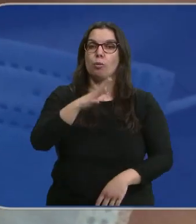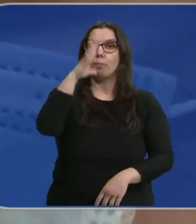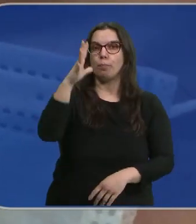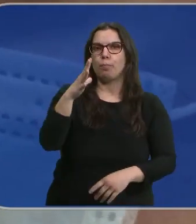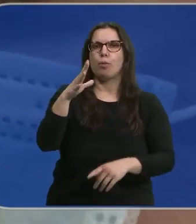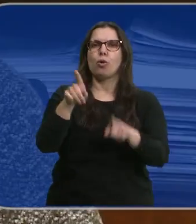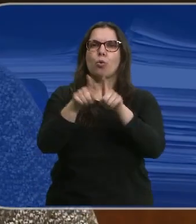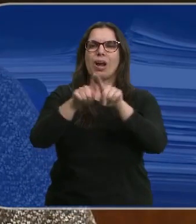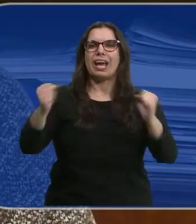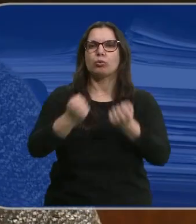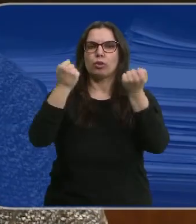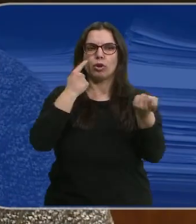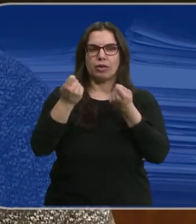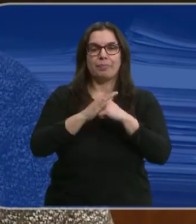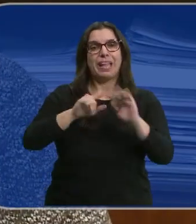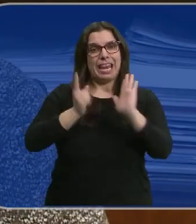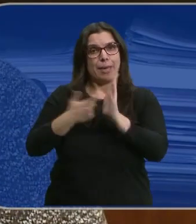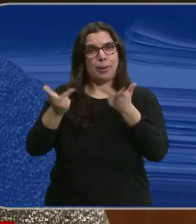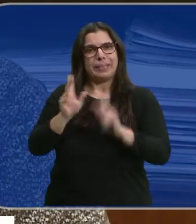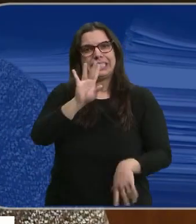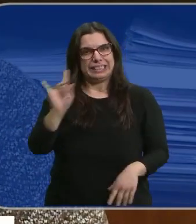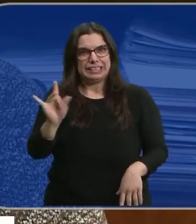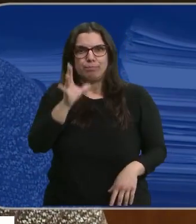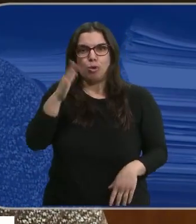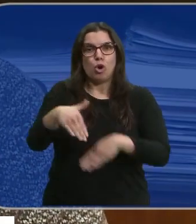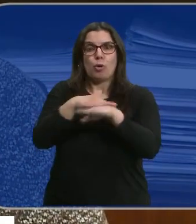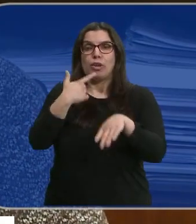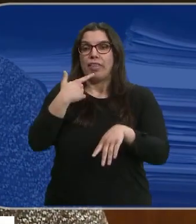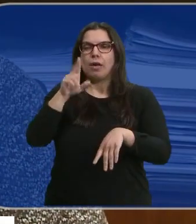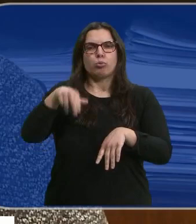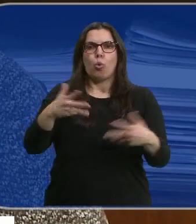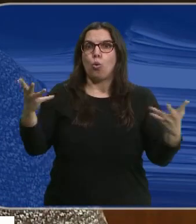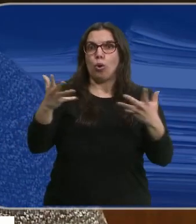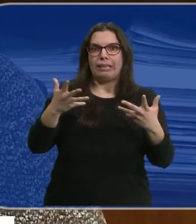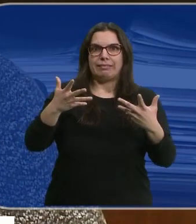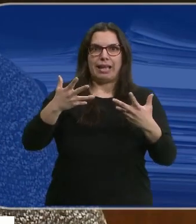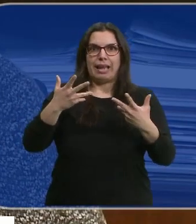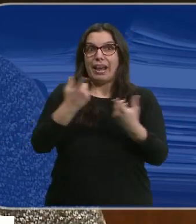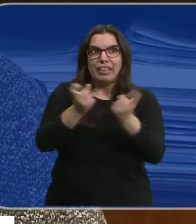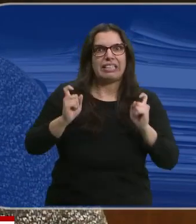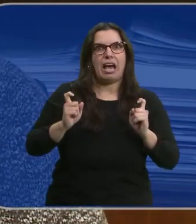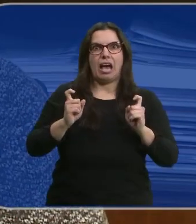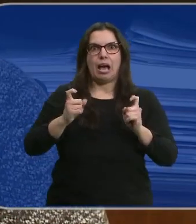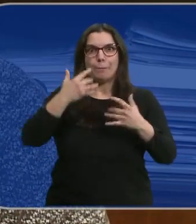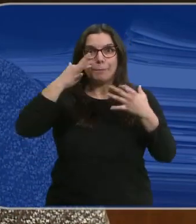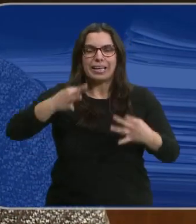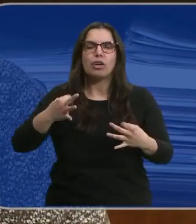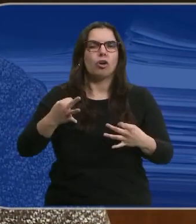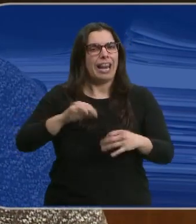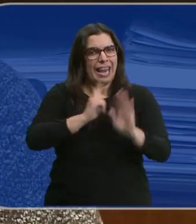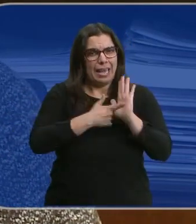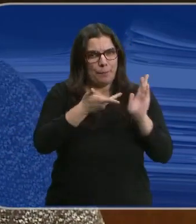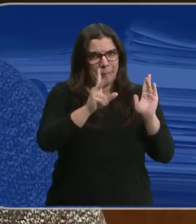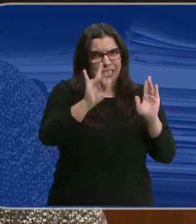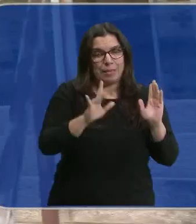actuaciones coordinadas. ¿Es legal? Sí, porque si el Gobierno lo califica de urgente necesidad y riesgo sanitario, es legal, pero que va a generar ahí